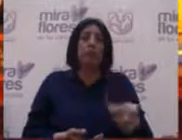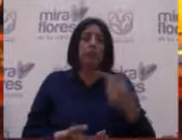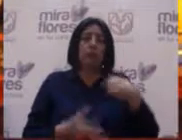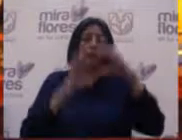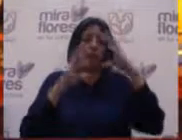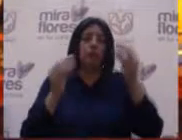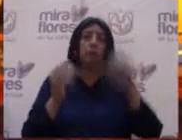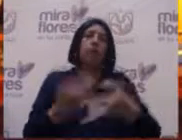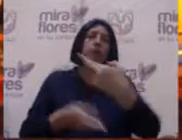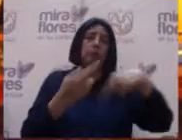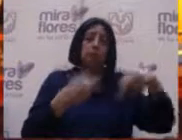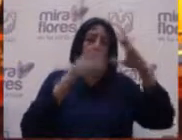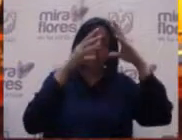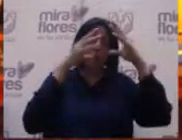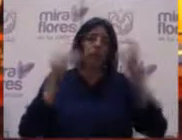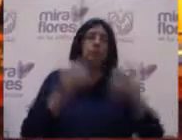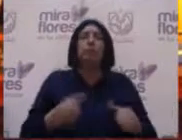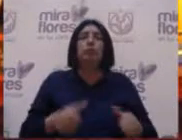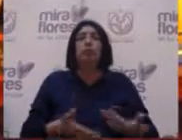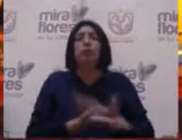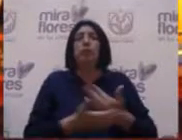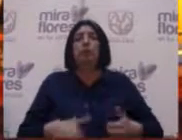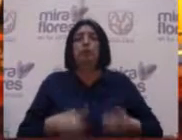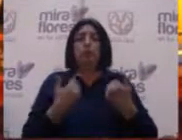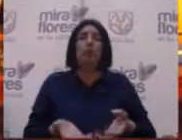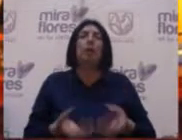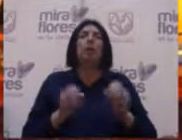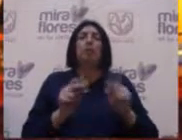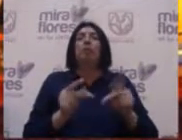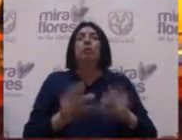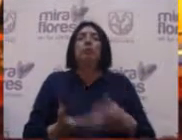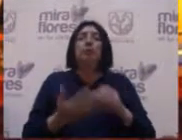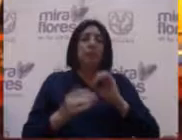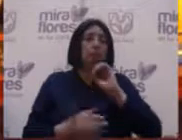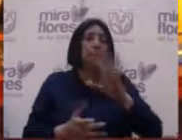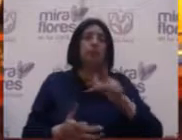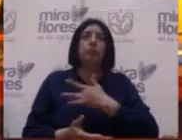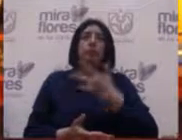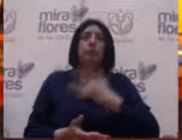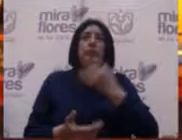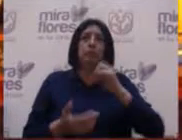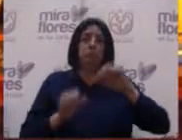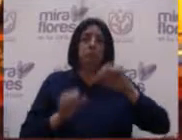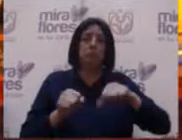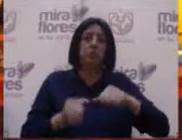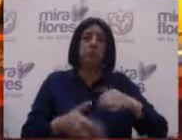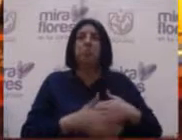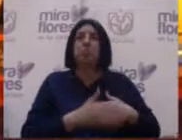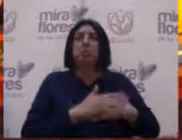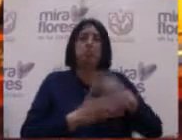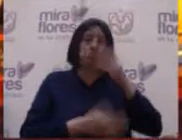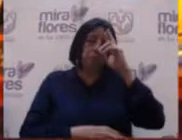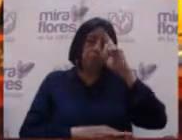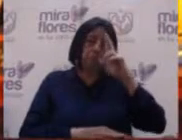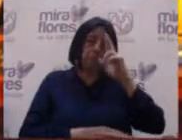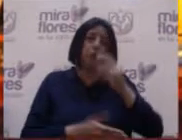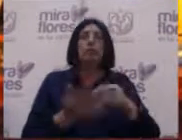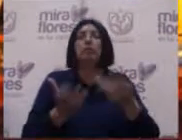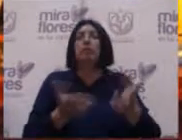a Holanda para empezar una nueva vida. Hago oportuna la ocasión para expresarle los sentimientos de mi más alta consideración y estima